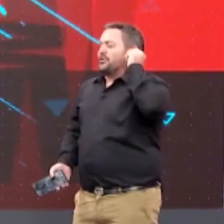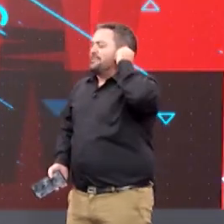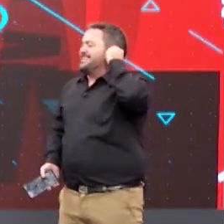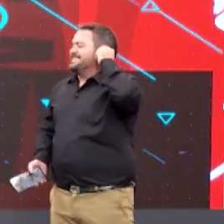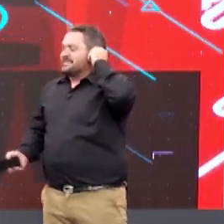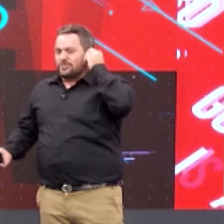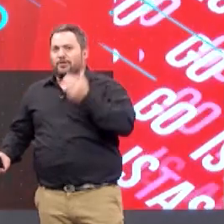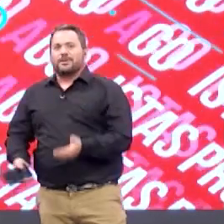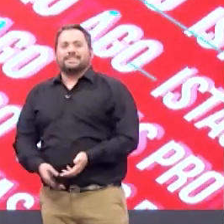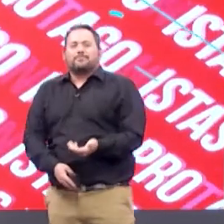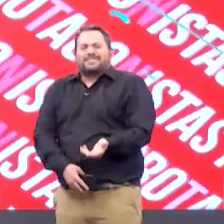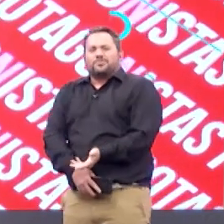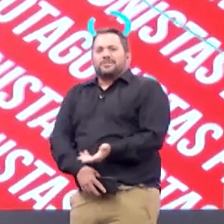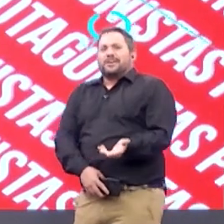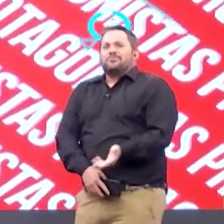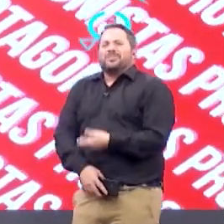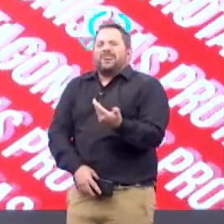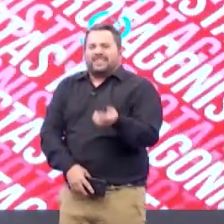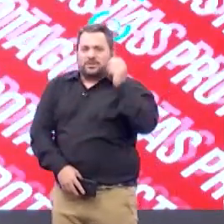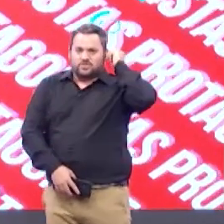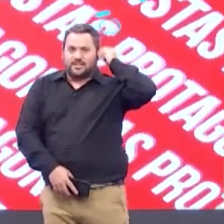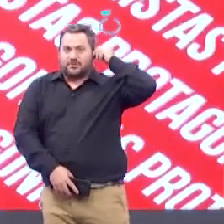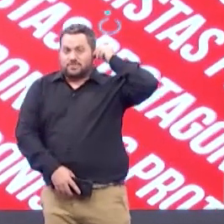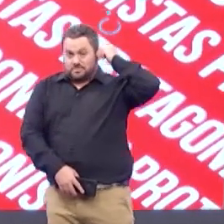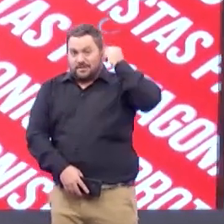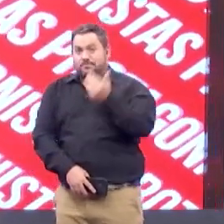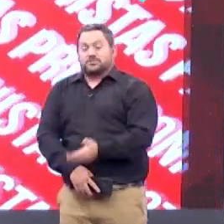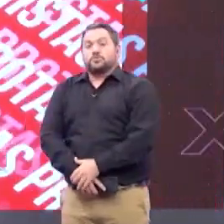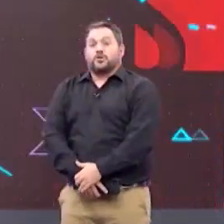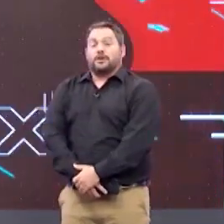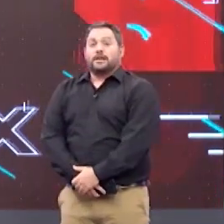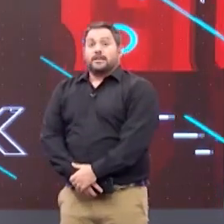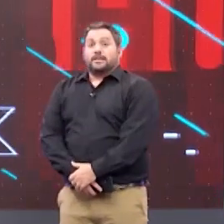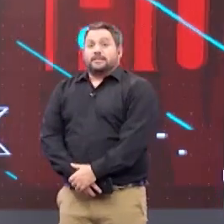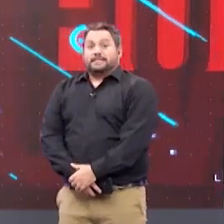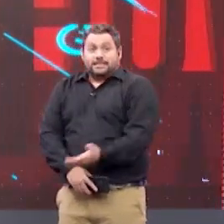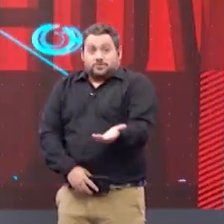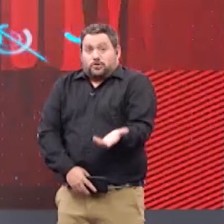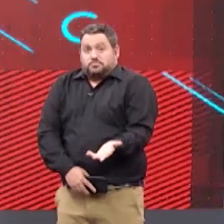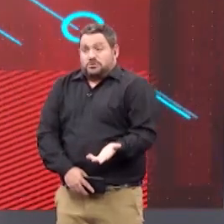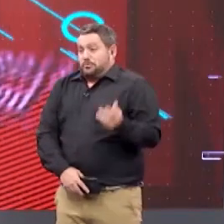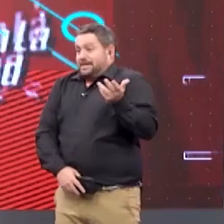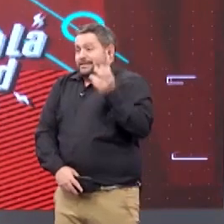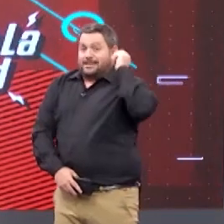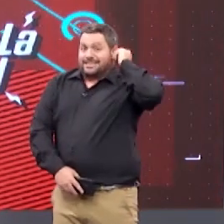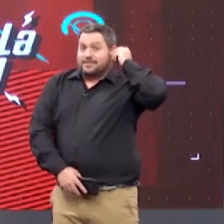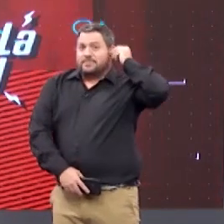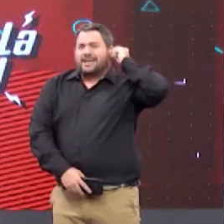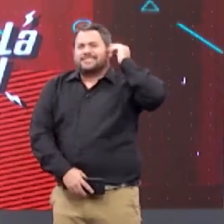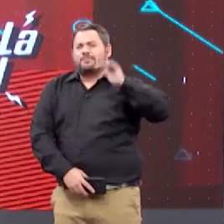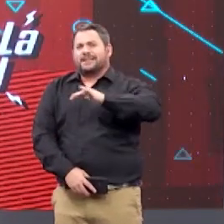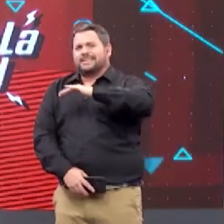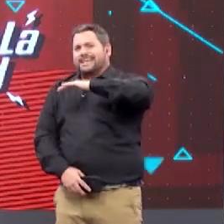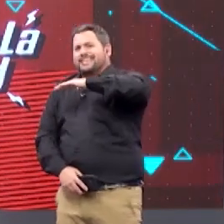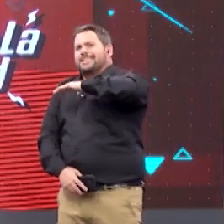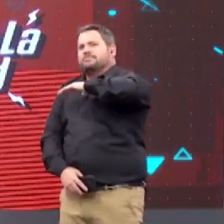que es muy Córdoba, me parece. Yo lo hago en una chica, me parece muy divertido que sucedan esas cosas, porque realmente son muy Córdoba. Y sí, son dos tipos de la casi la misma